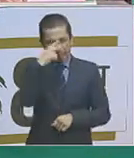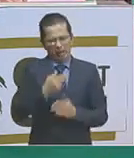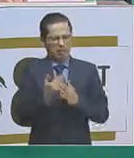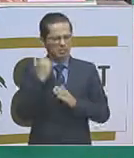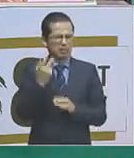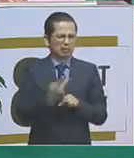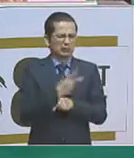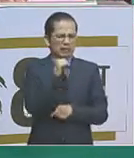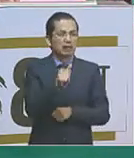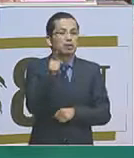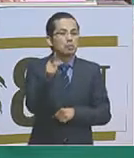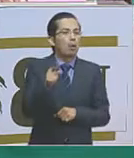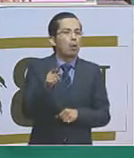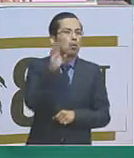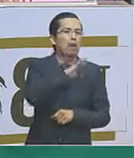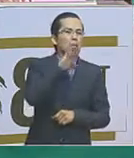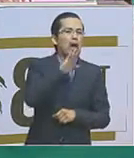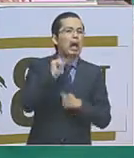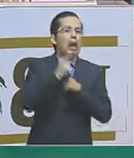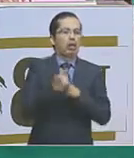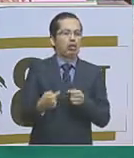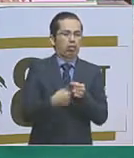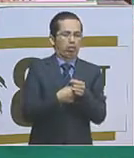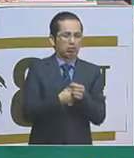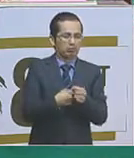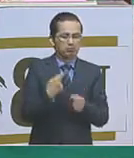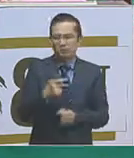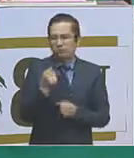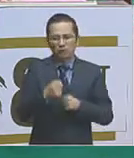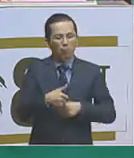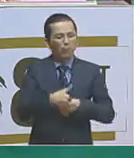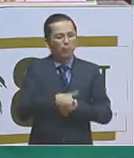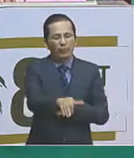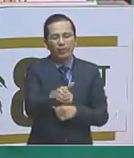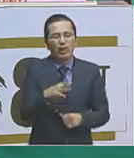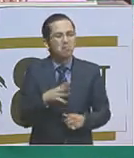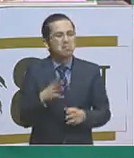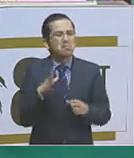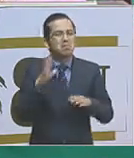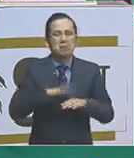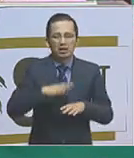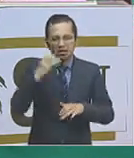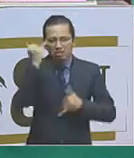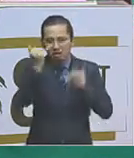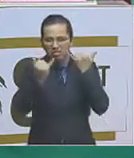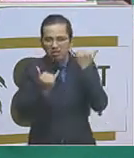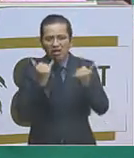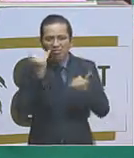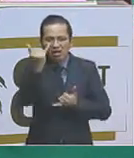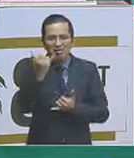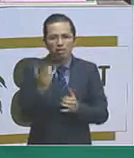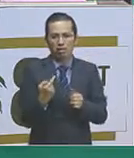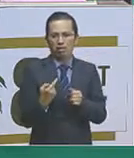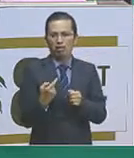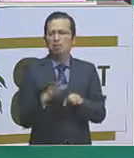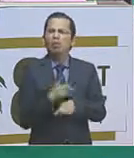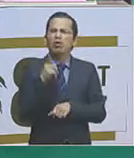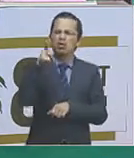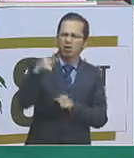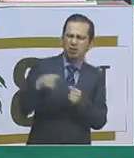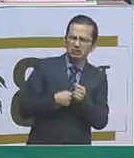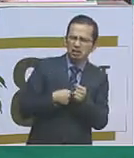próximos años surgirá en una gran cantidad de teorías sobre qué fue lo que realmente sucedió ahí la responsabilidad